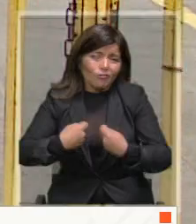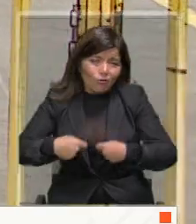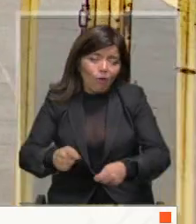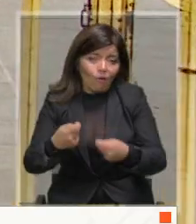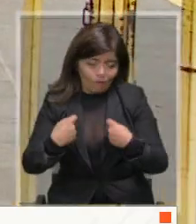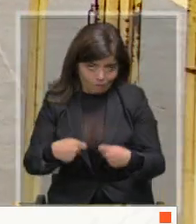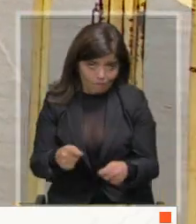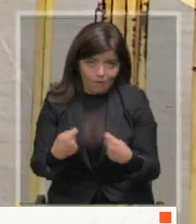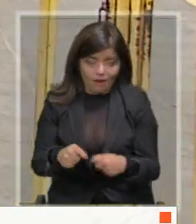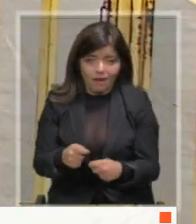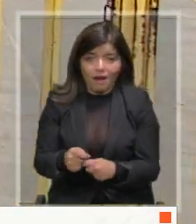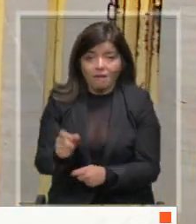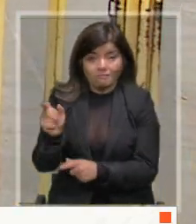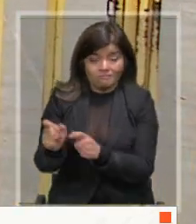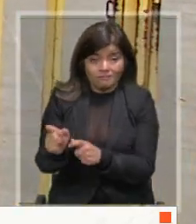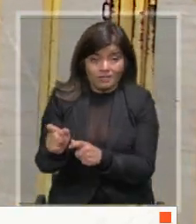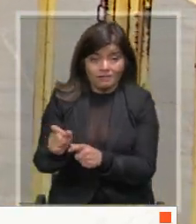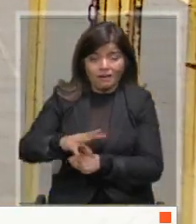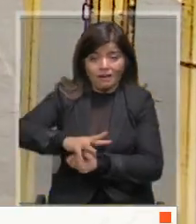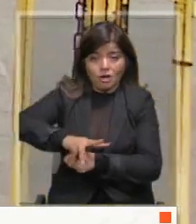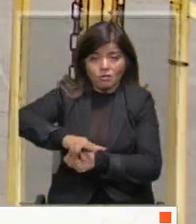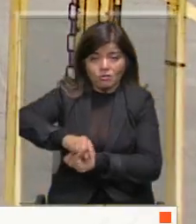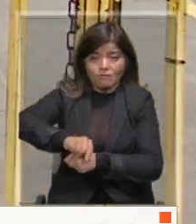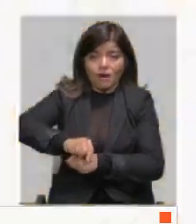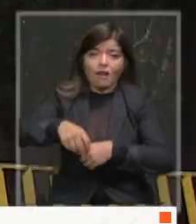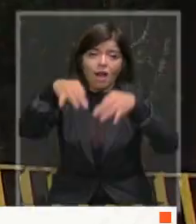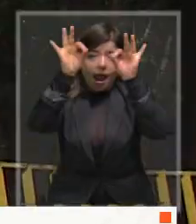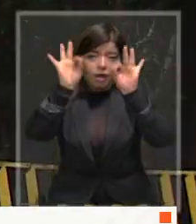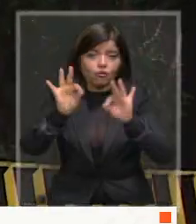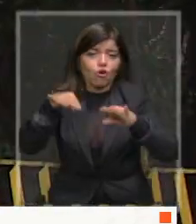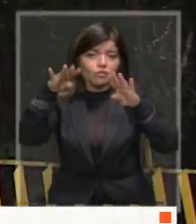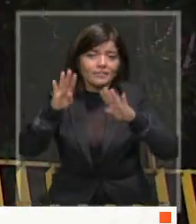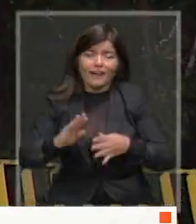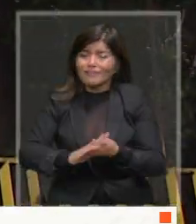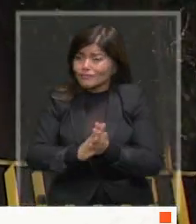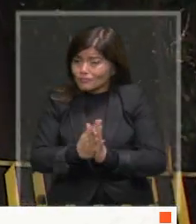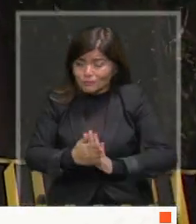se hayan robado las cortinas y todas esas cosas.